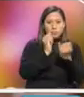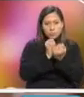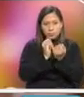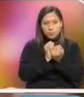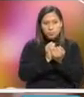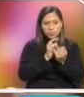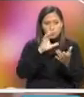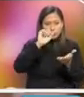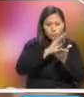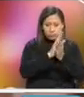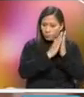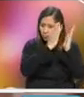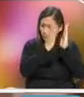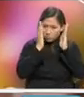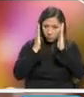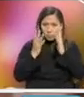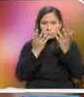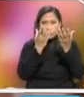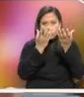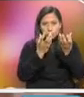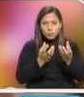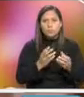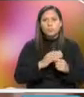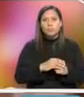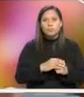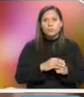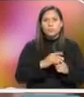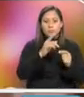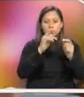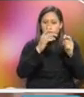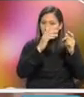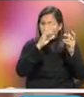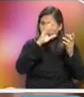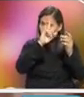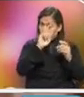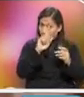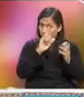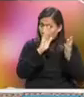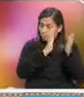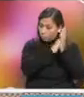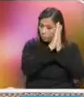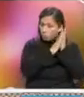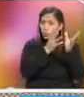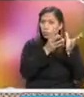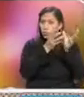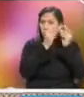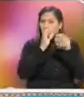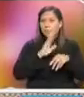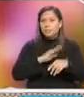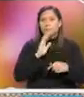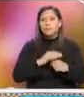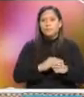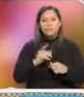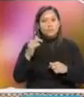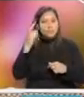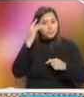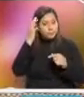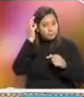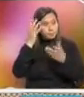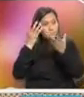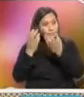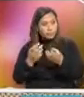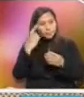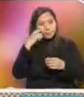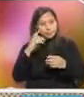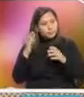para que sea un tratamiento y pueda penetrar. Cuando el cabello está húmedo, está abierto, entonces puede penetrar todo más fácilmente. Y en cabello seco para